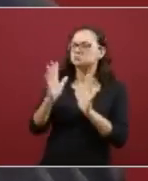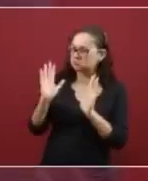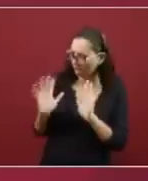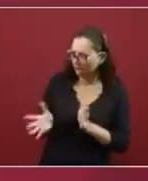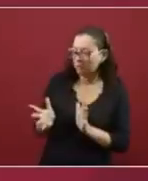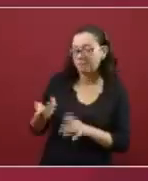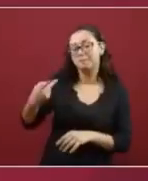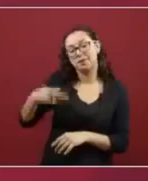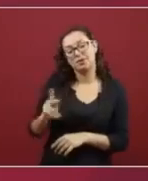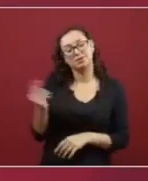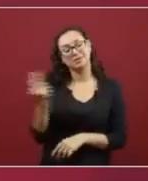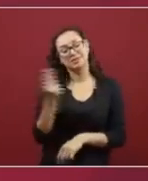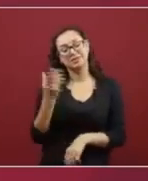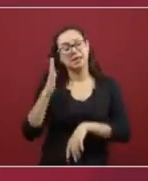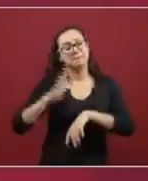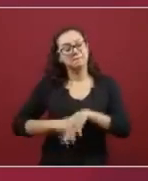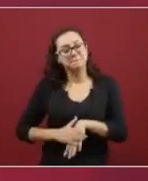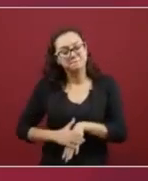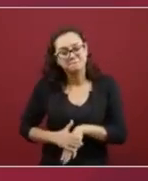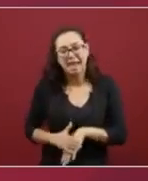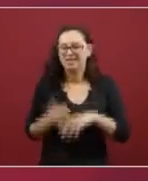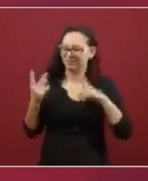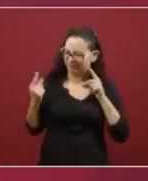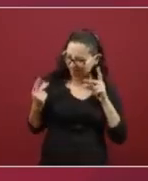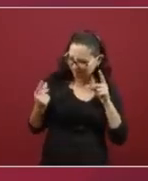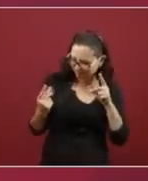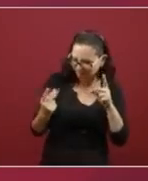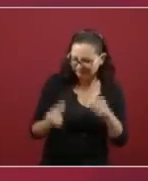fortalecerla, reconocerla,